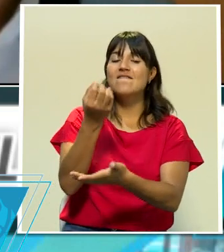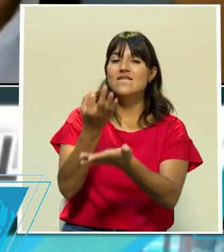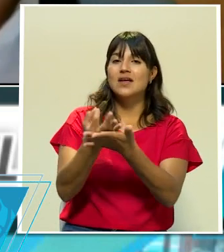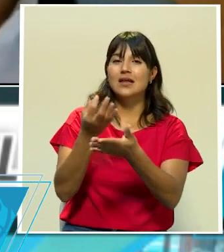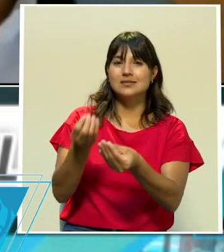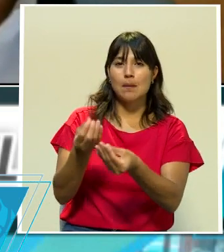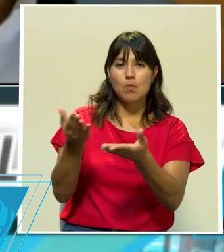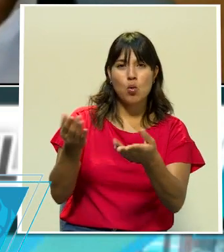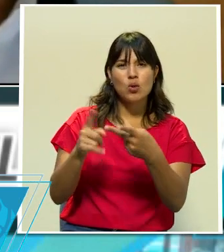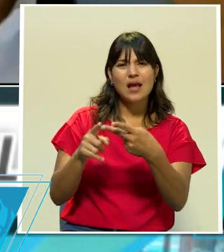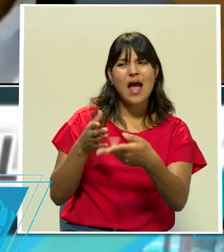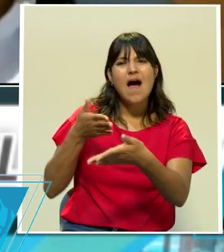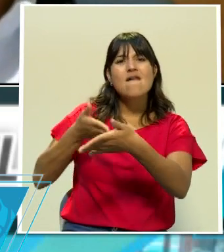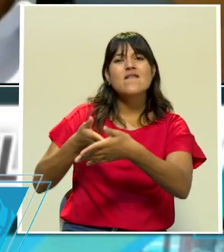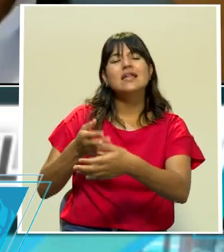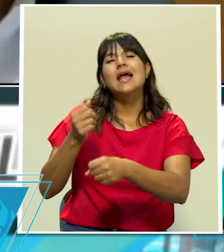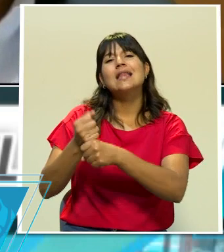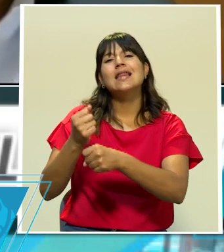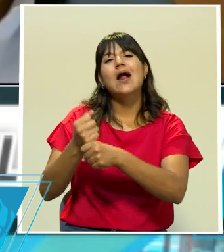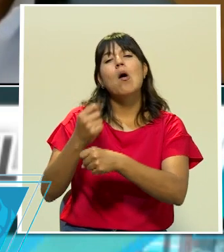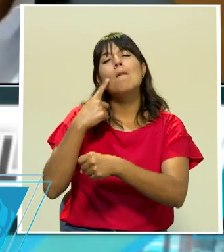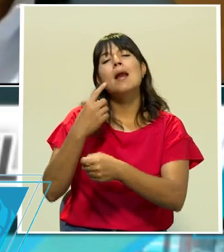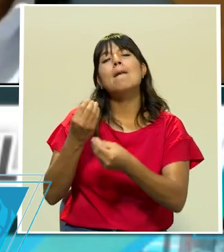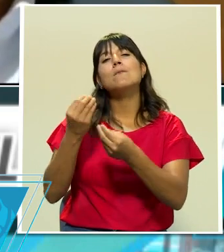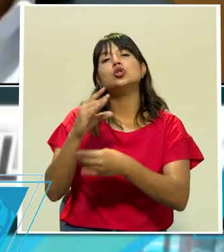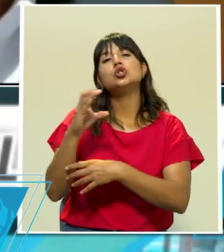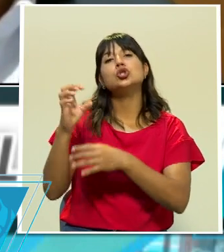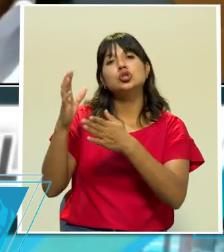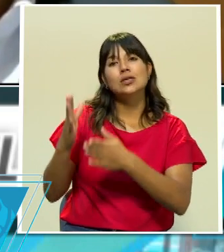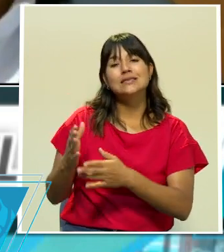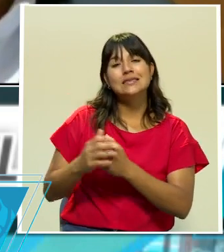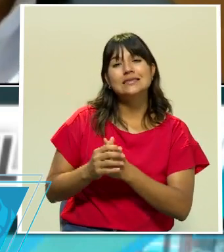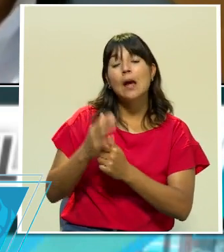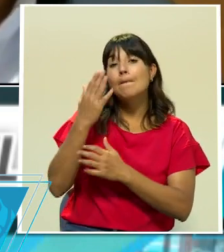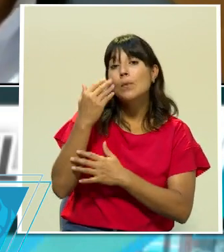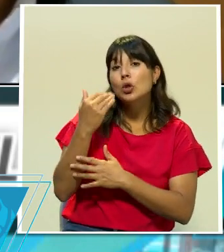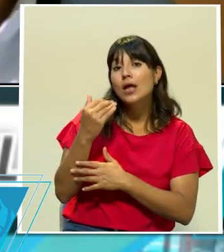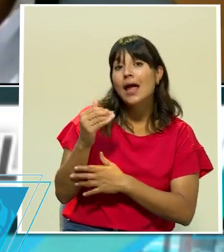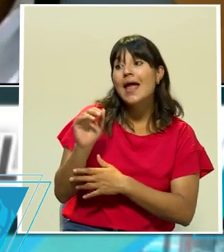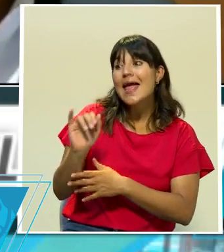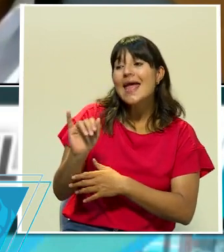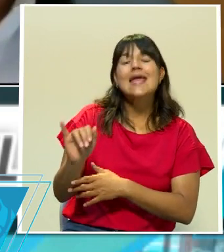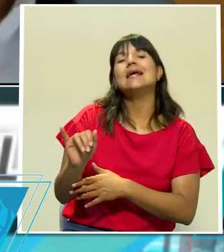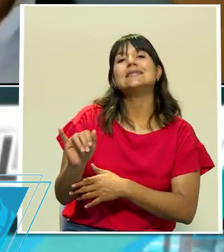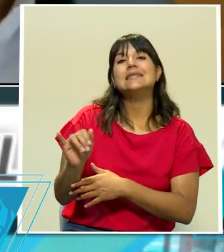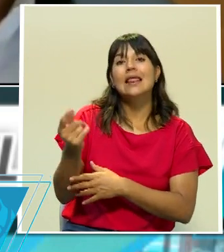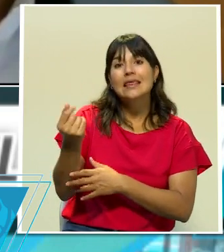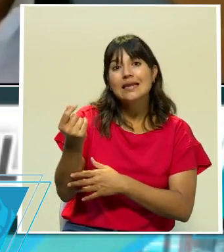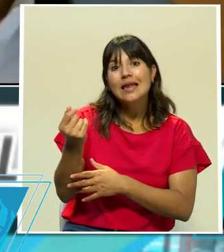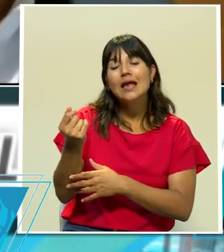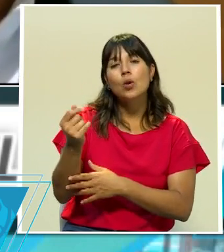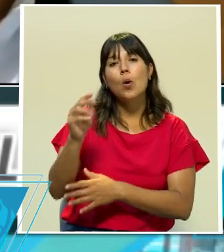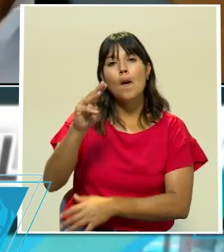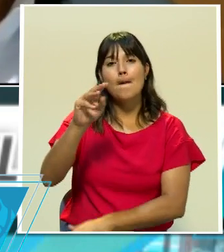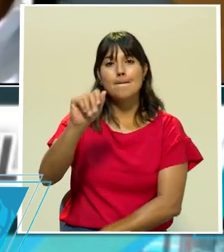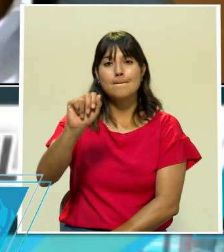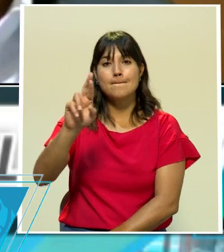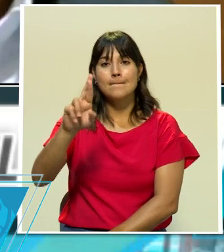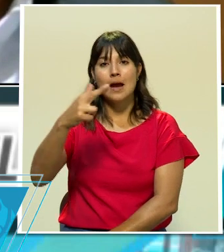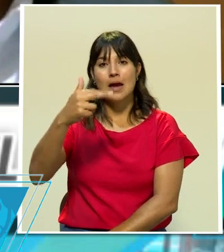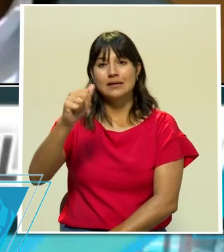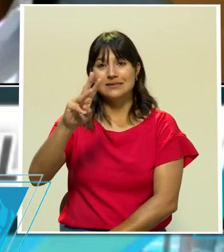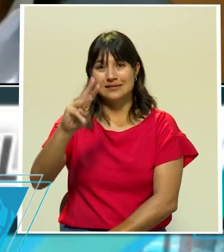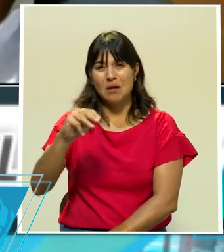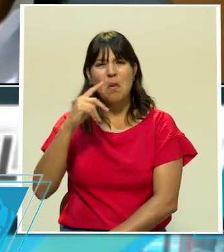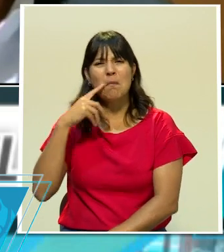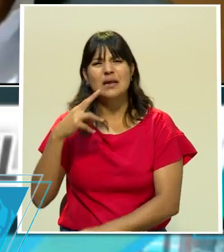de cientos de costarricenses, porque esos recursos también, sobre todo los de CONAVI, van dirigidos a obras como la